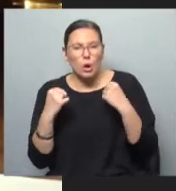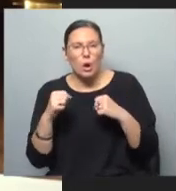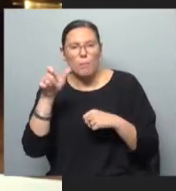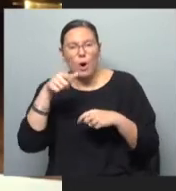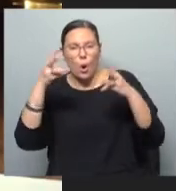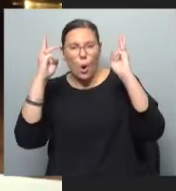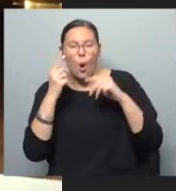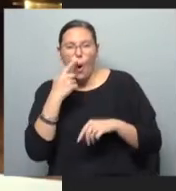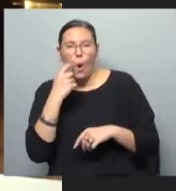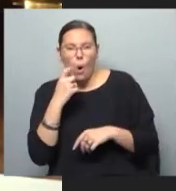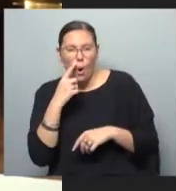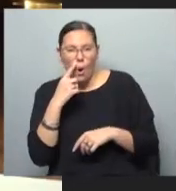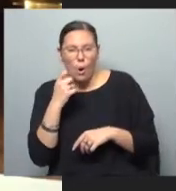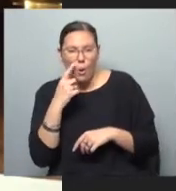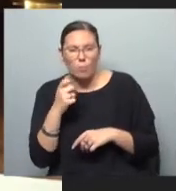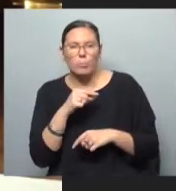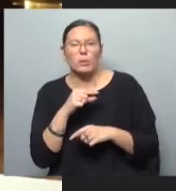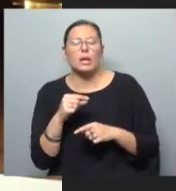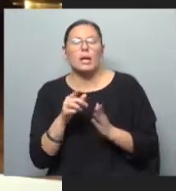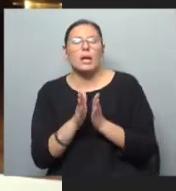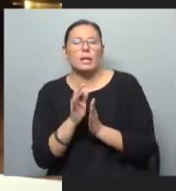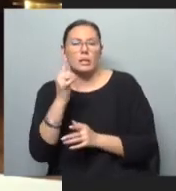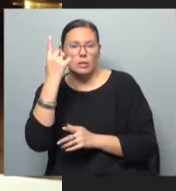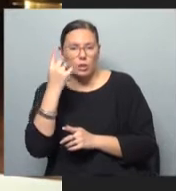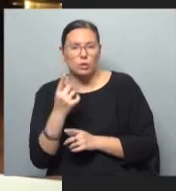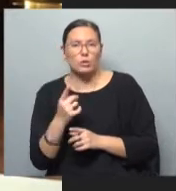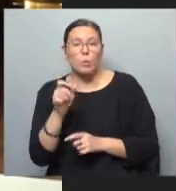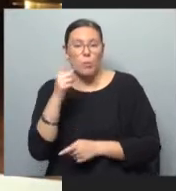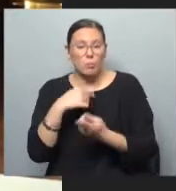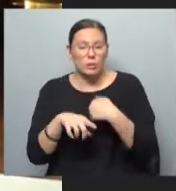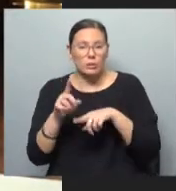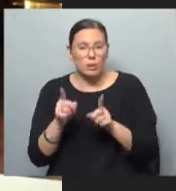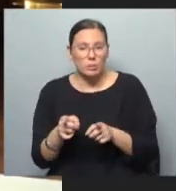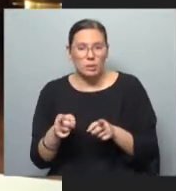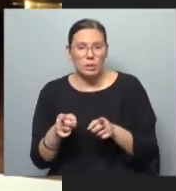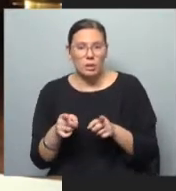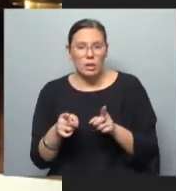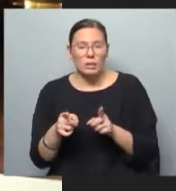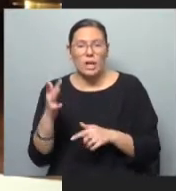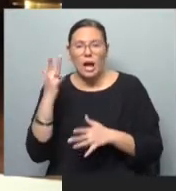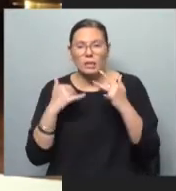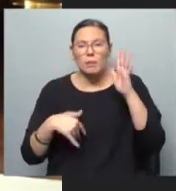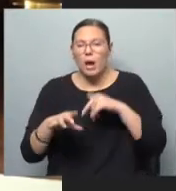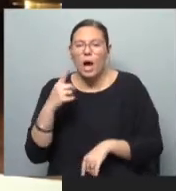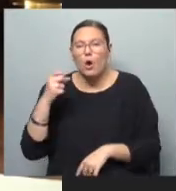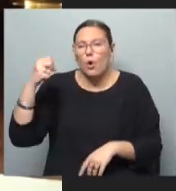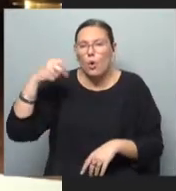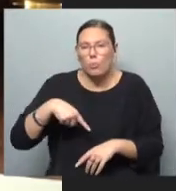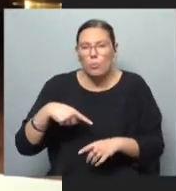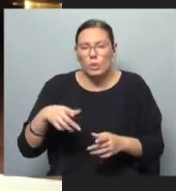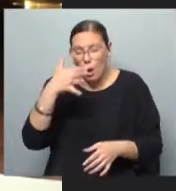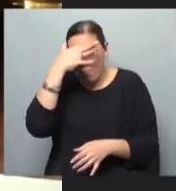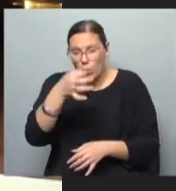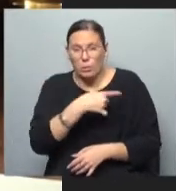emperadores, religiosos, profetas, estetas, pero sin embargo, a la vez, era también de los artes más populares dentro del pueblo